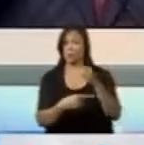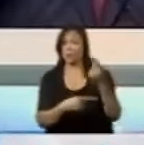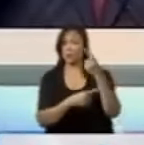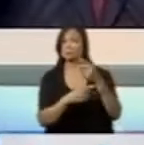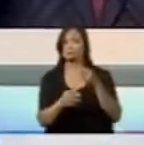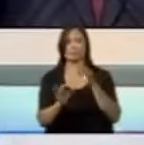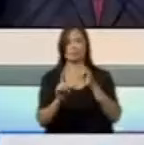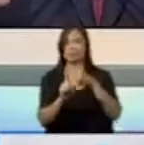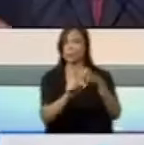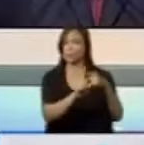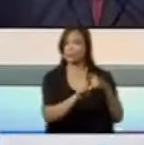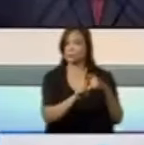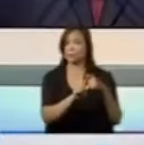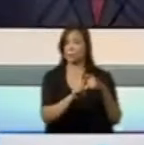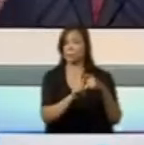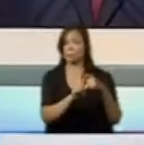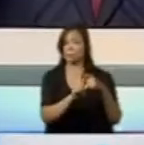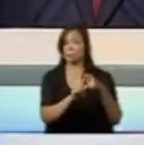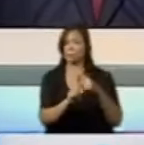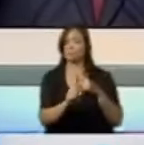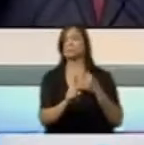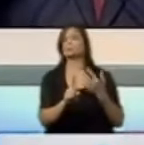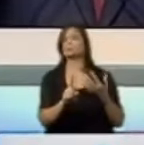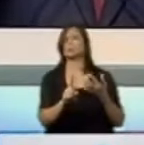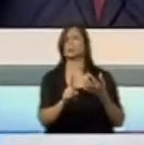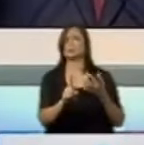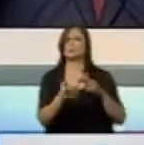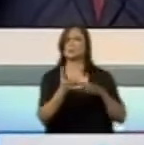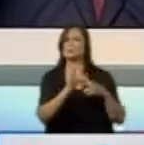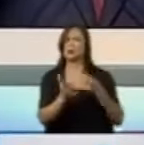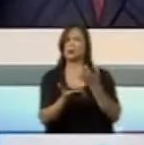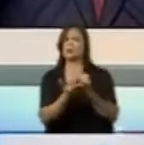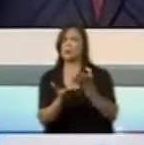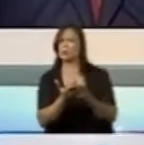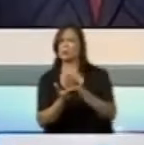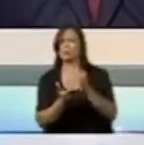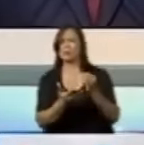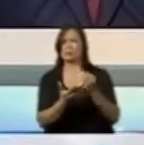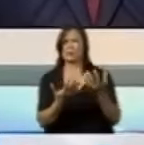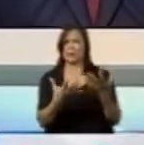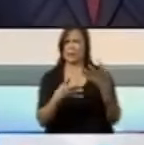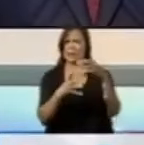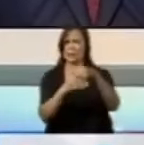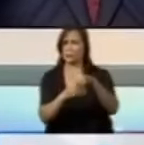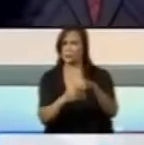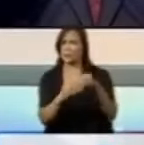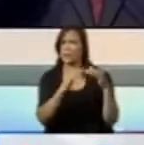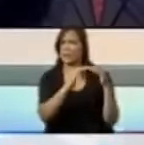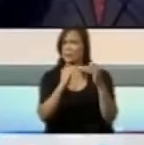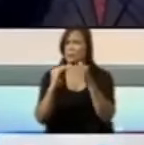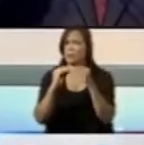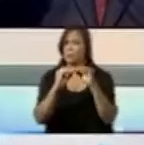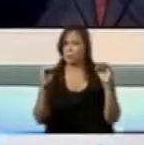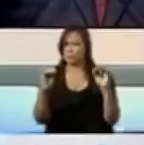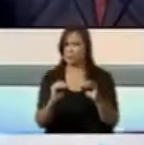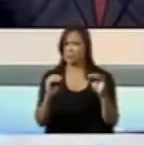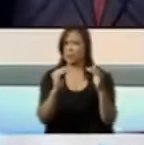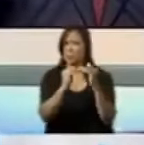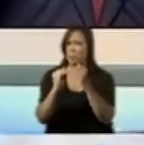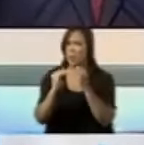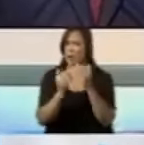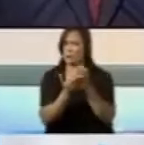que ha dado resultado, en algún sentido, no es un modelo económico incluyente. Y por